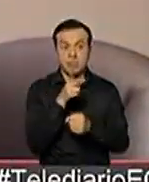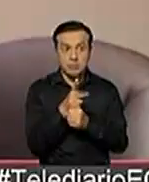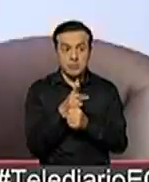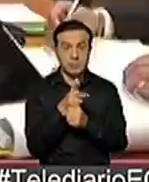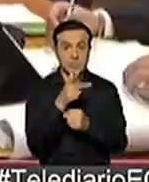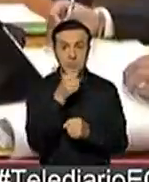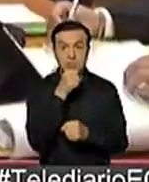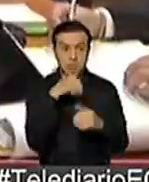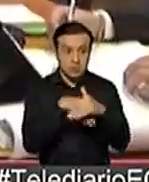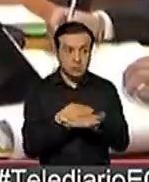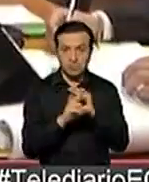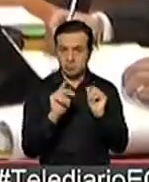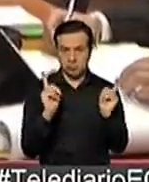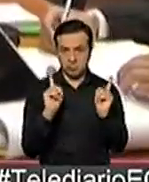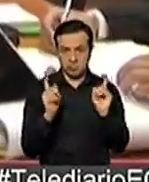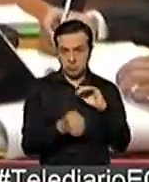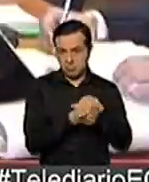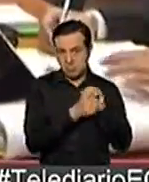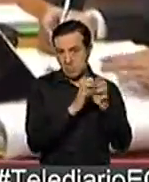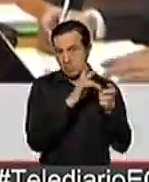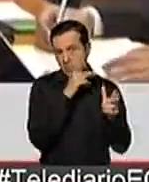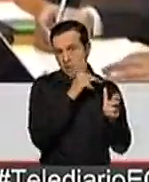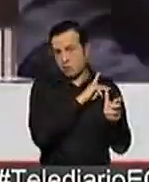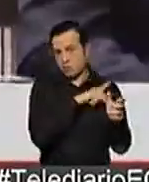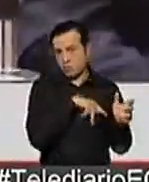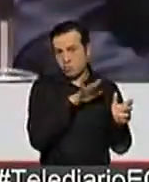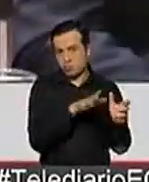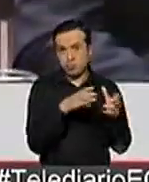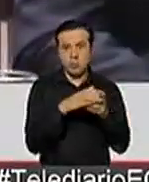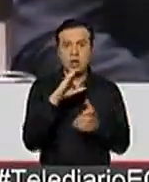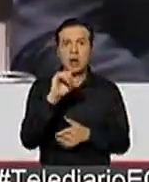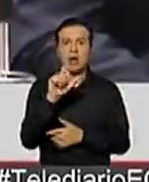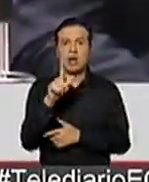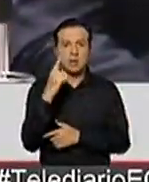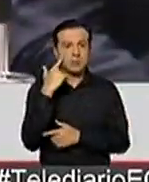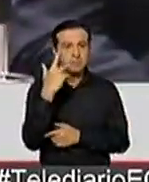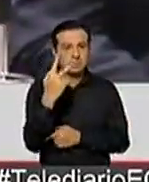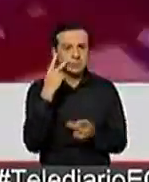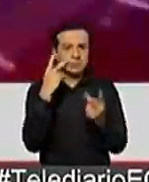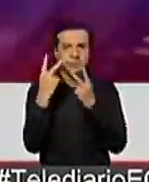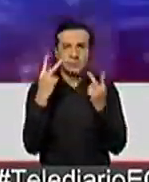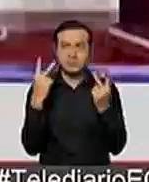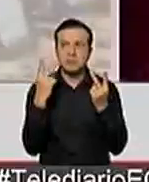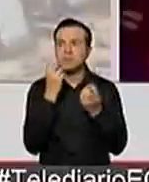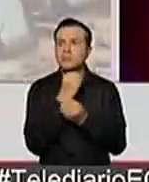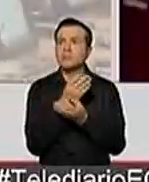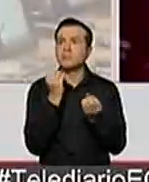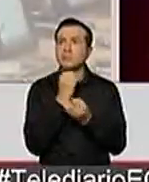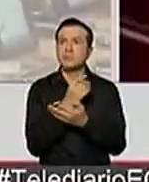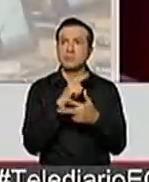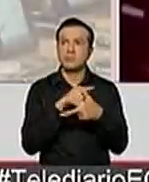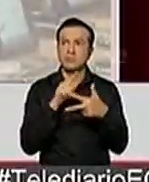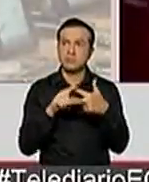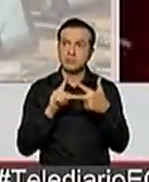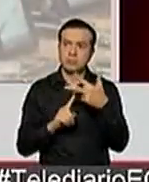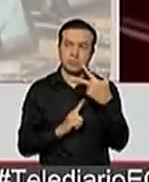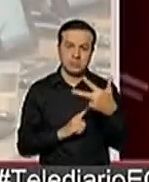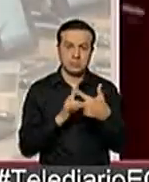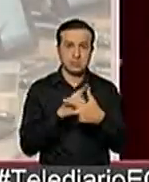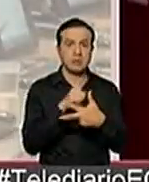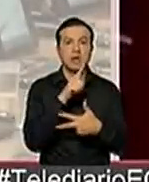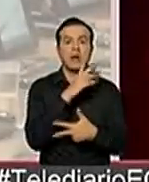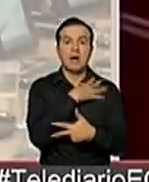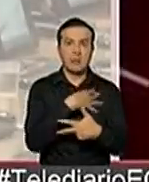comunicación. El Consejo de Administración Legislativa, CAL, escuchó mediante videoconferencia la versión de los asambleístas correístas